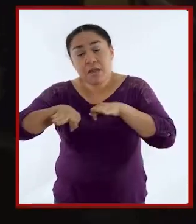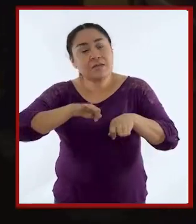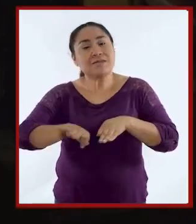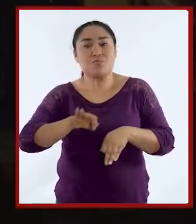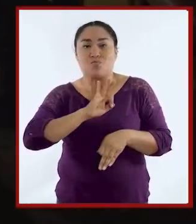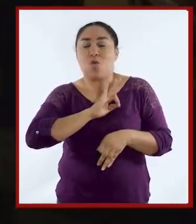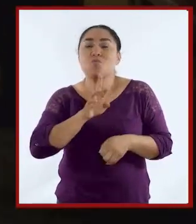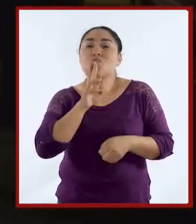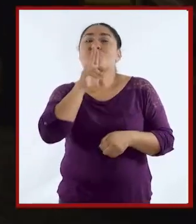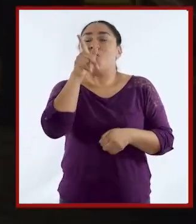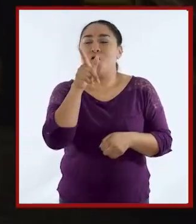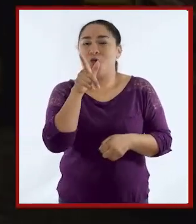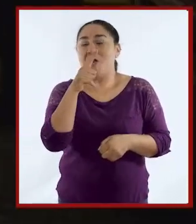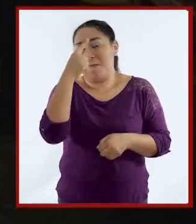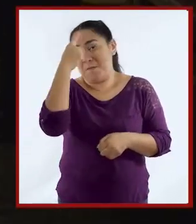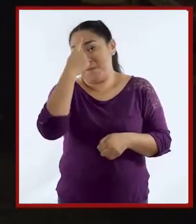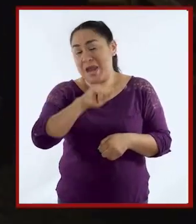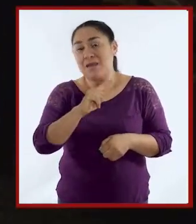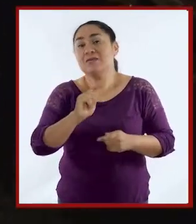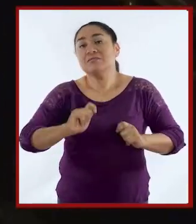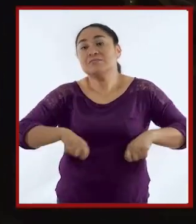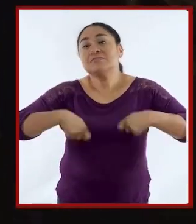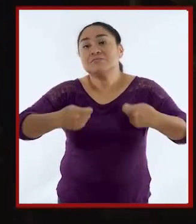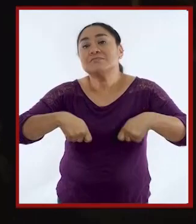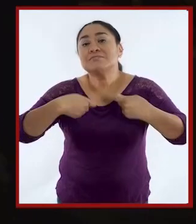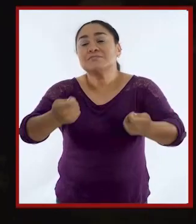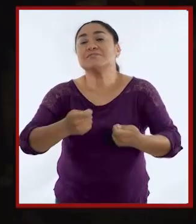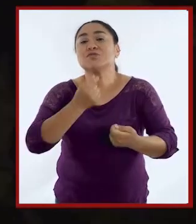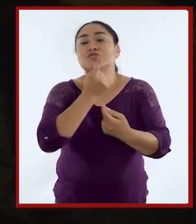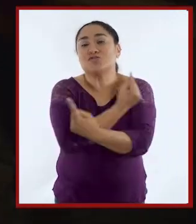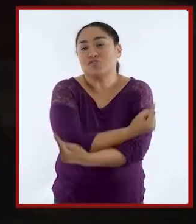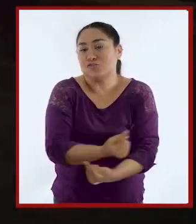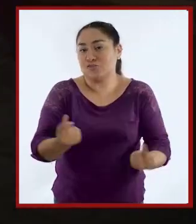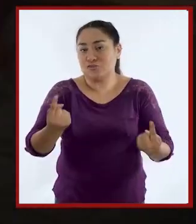sea la mejor posible y la que se espera para las nuevas generaciones.